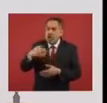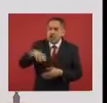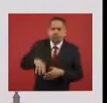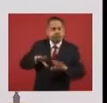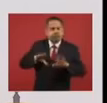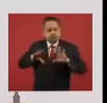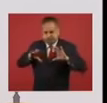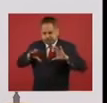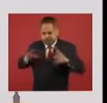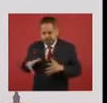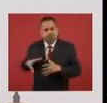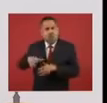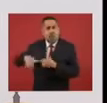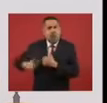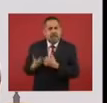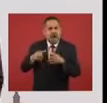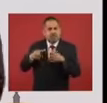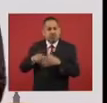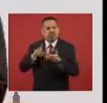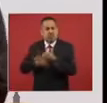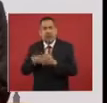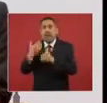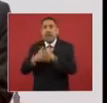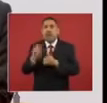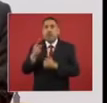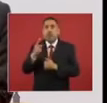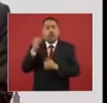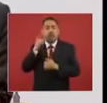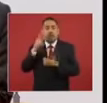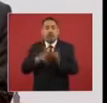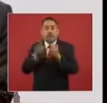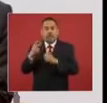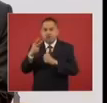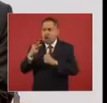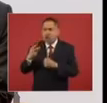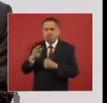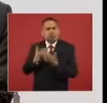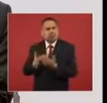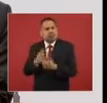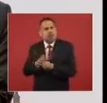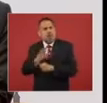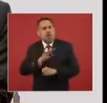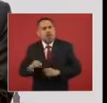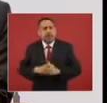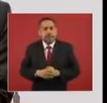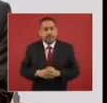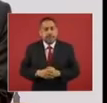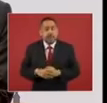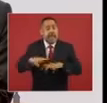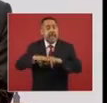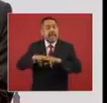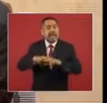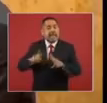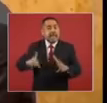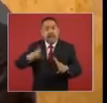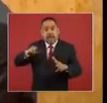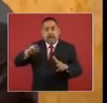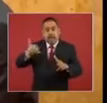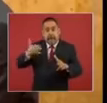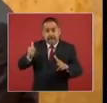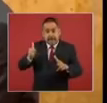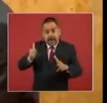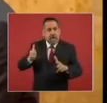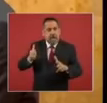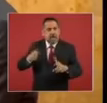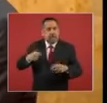burlaba incluso del tema. Es decir, en lugar de prepararse o prepararnos a los mexicanos como líder de nuestro país, desdeñaba